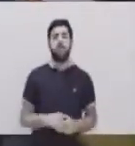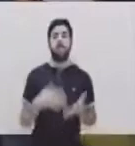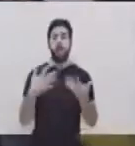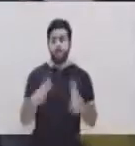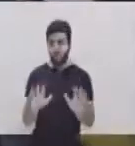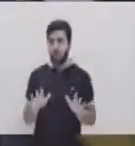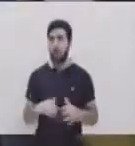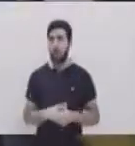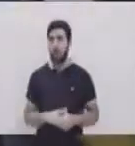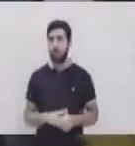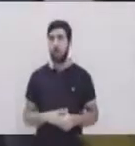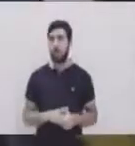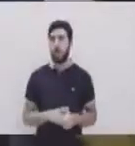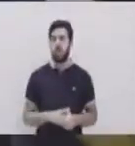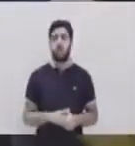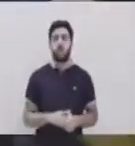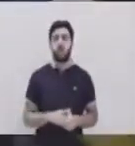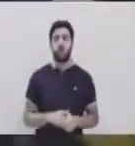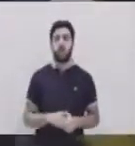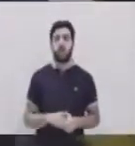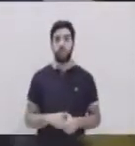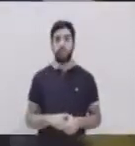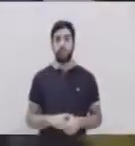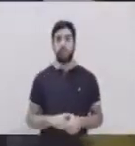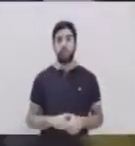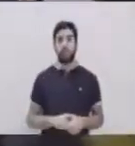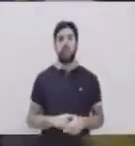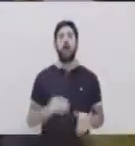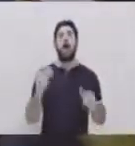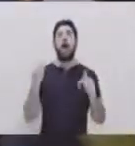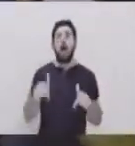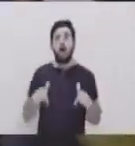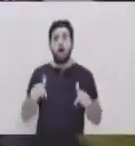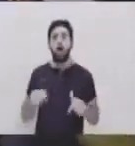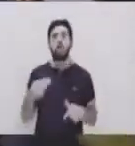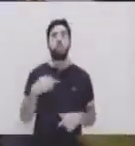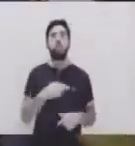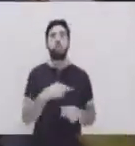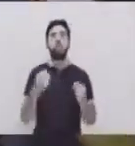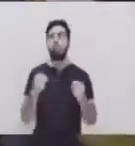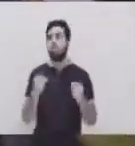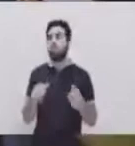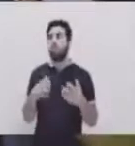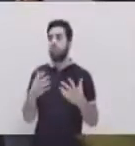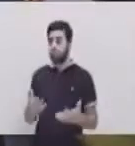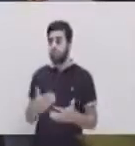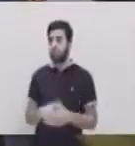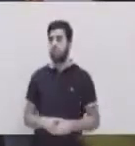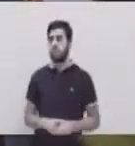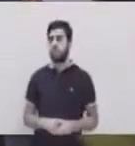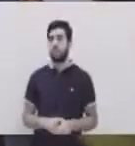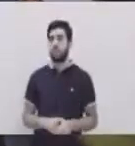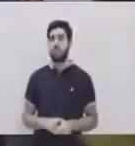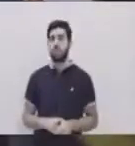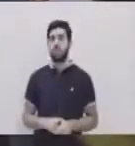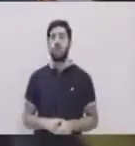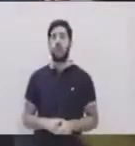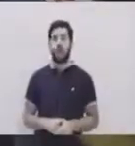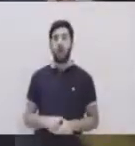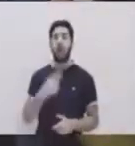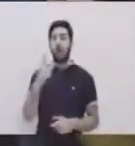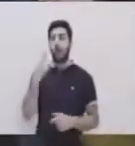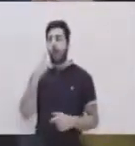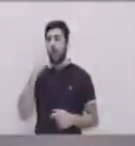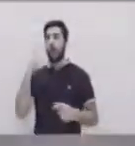Bueno, asustamos a la mascota de la casa. Bueno, ahora entonces, sí, vamos a hacer nada más